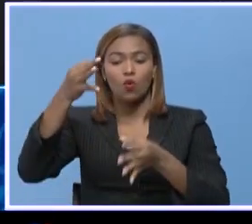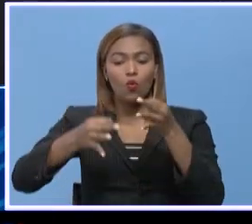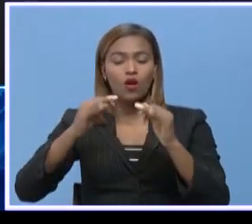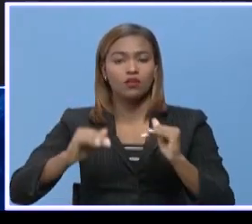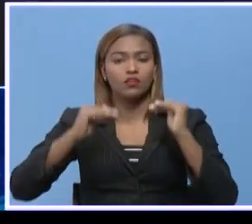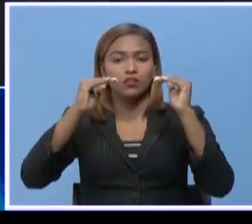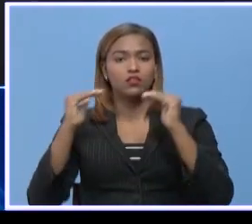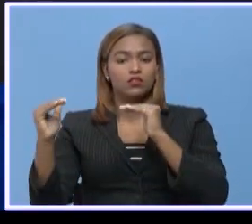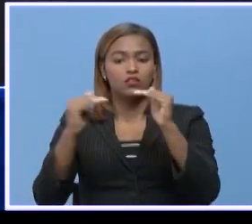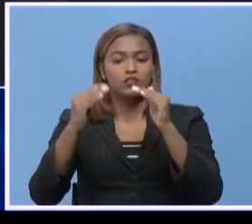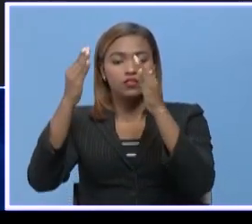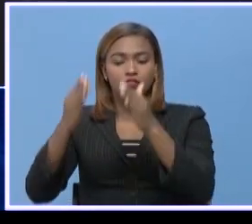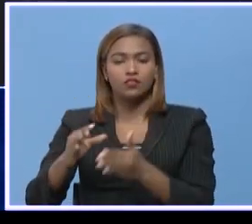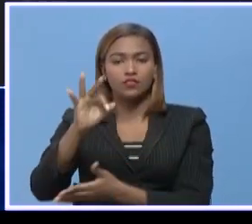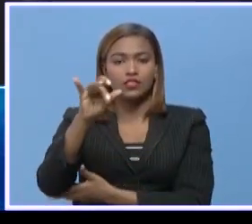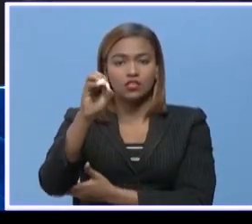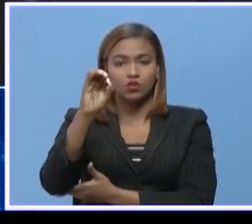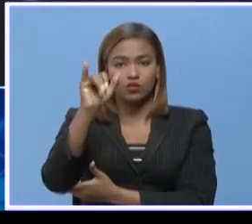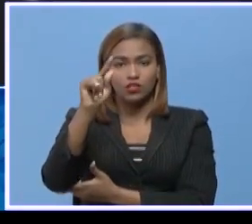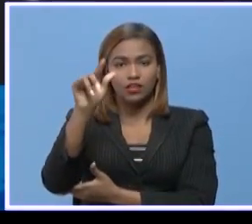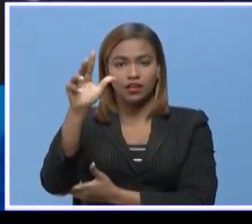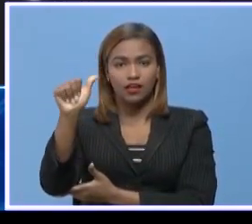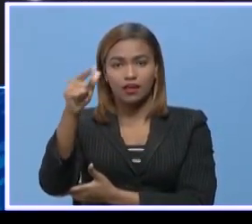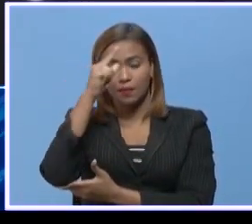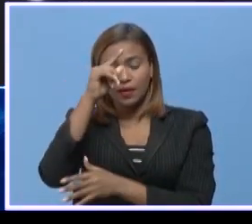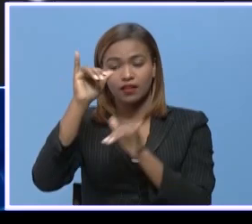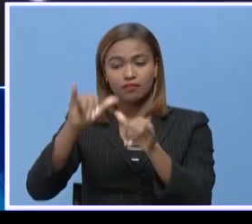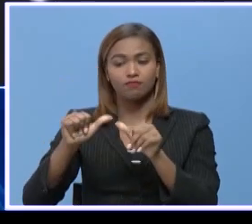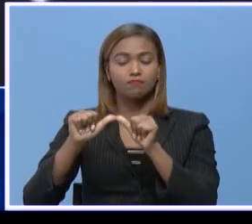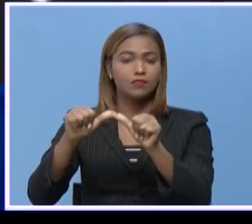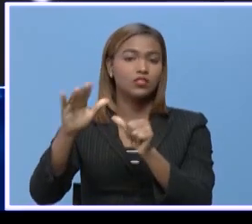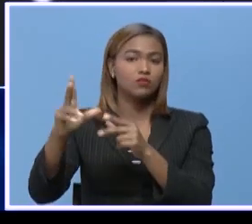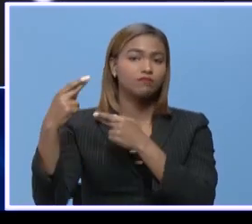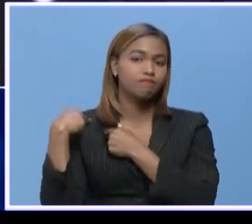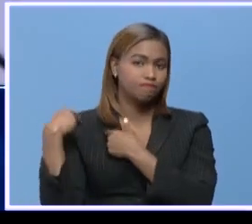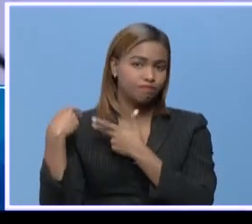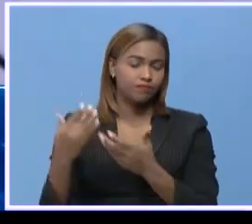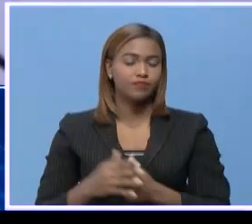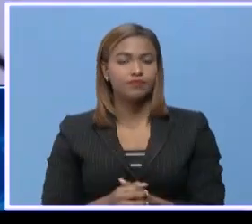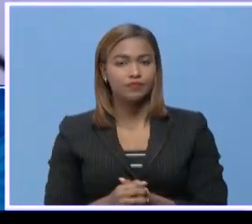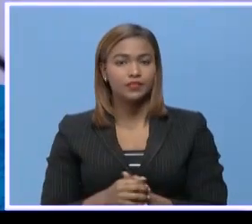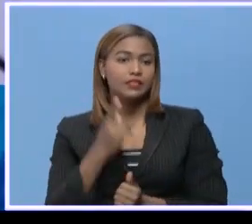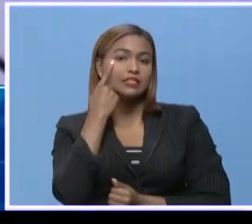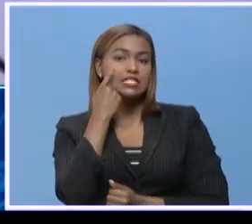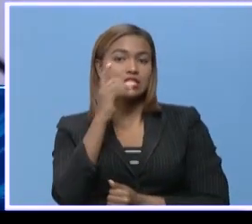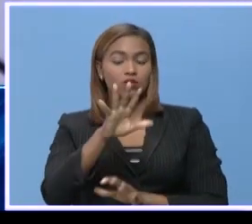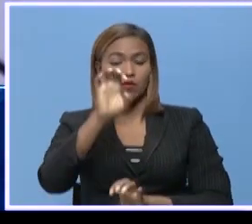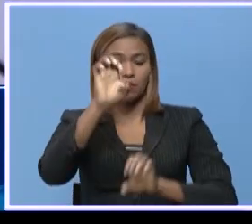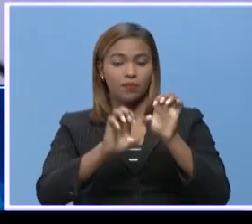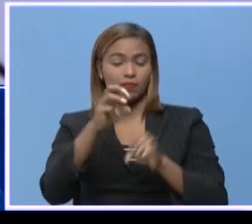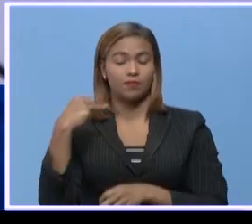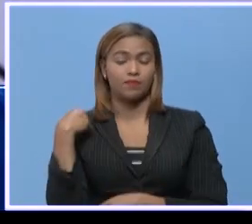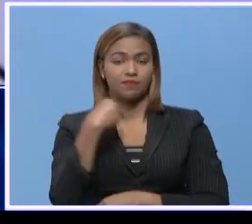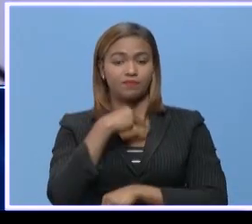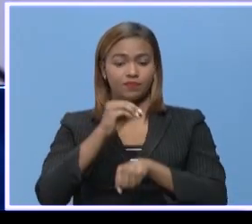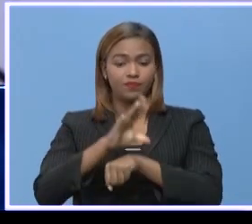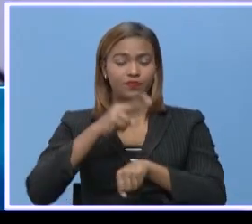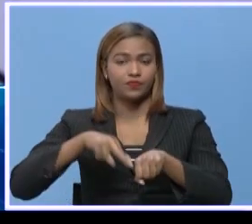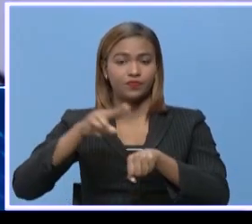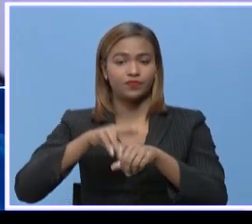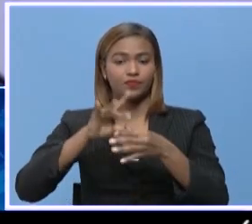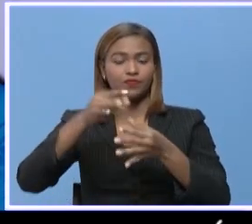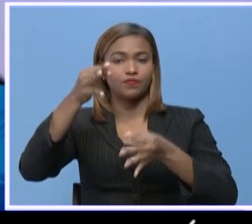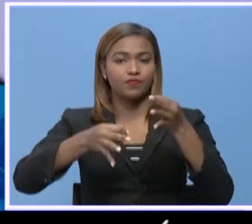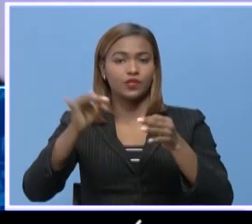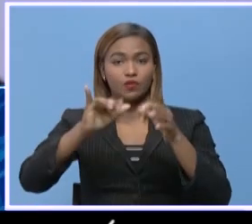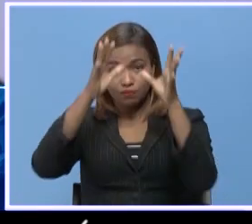de Justicia, Francisco Ortega Polanco, para permanecer en el puesto. Previo a su evaluación, el miembro del Consejo Nacional de la